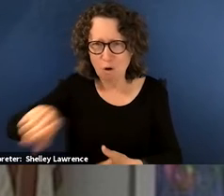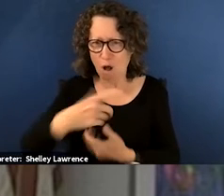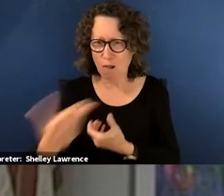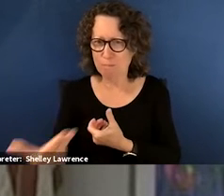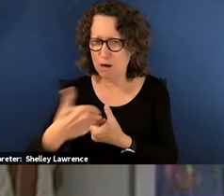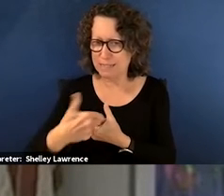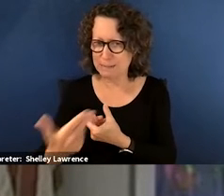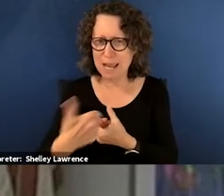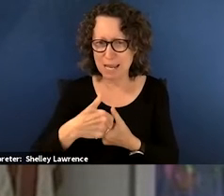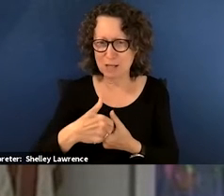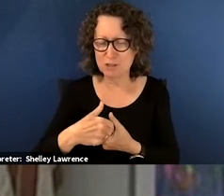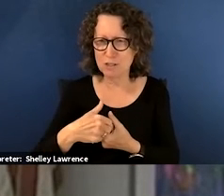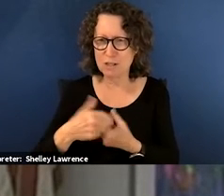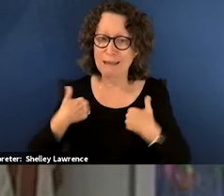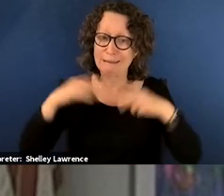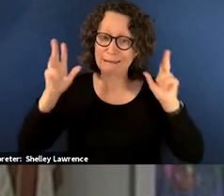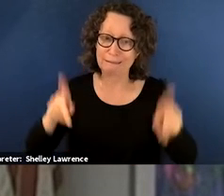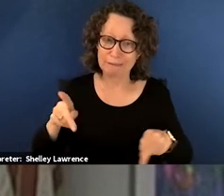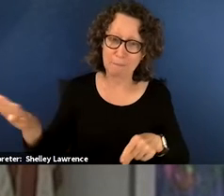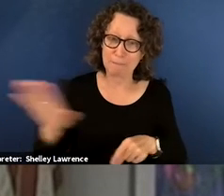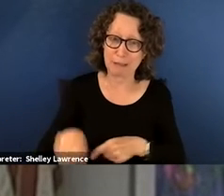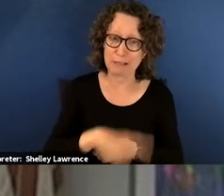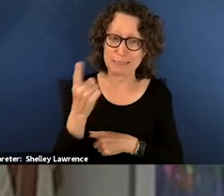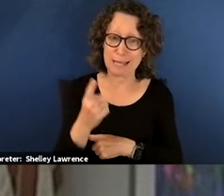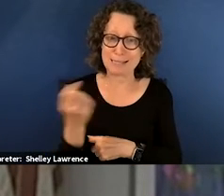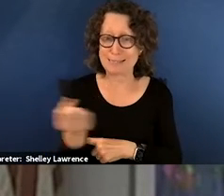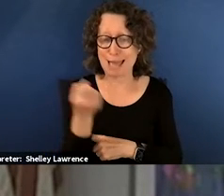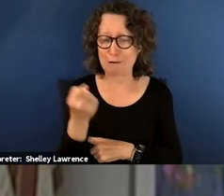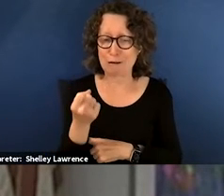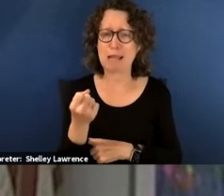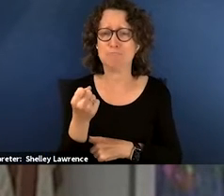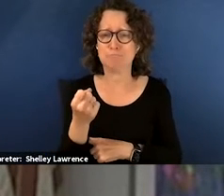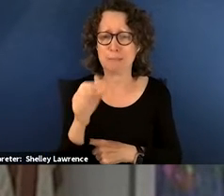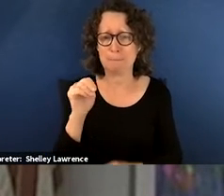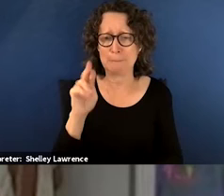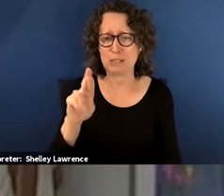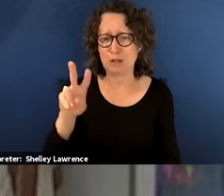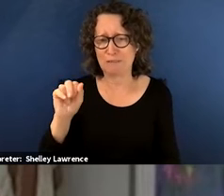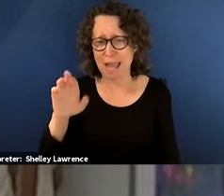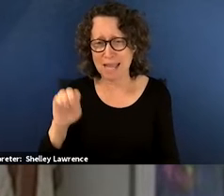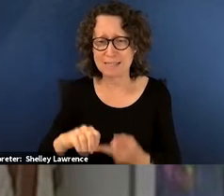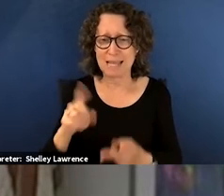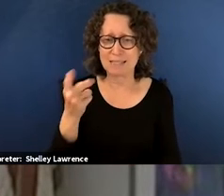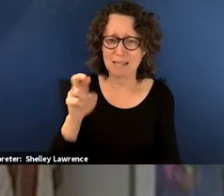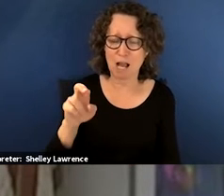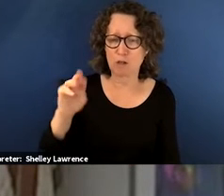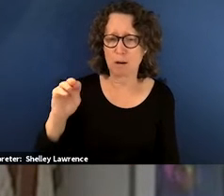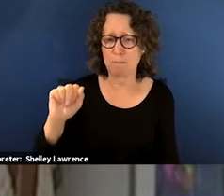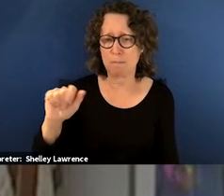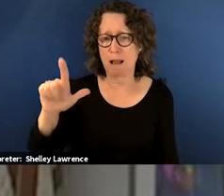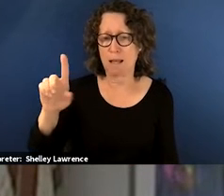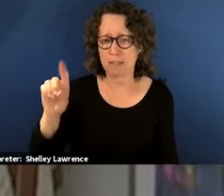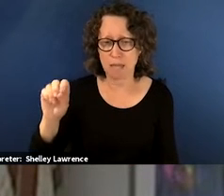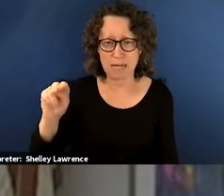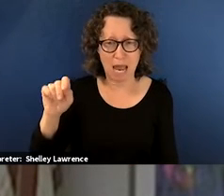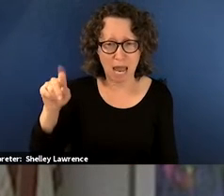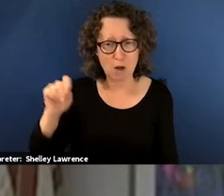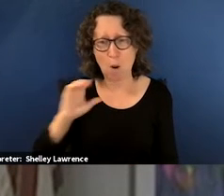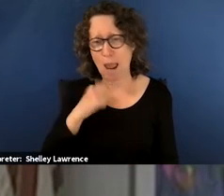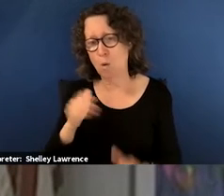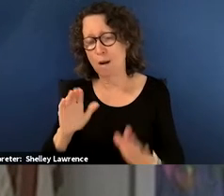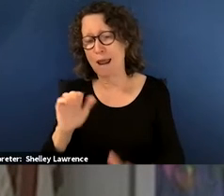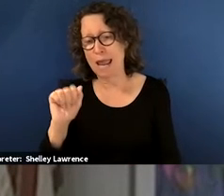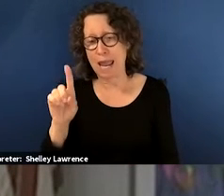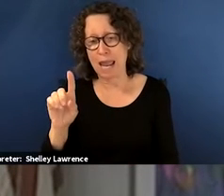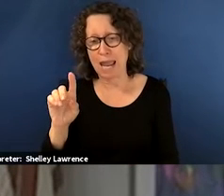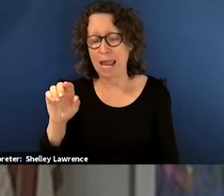aprecié la participación de todos por darnos su día, el señor Benz y la doctora Maldonado y